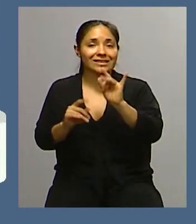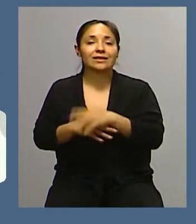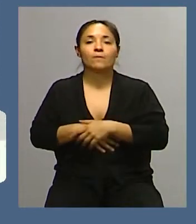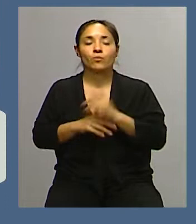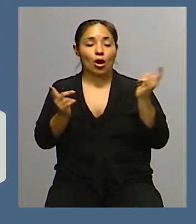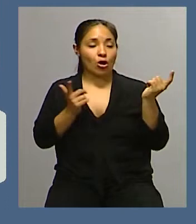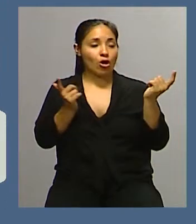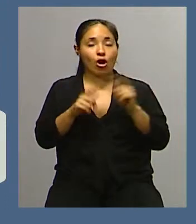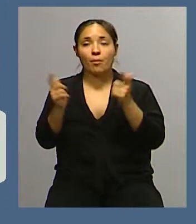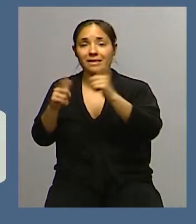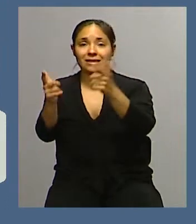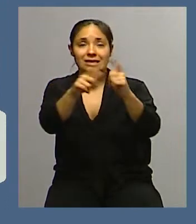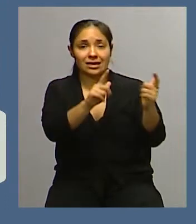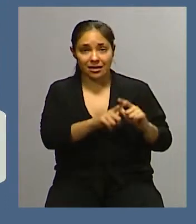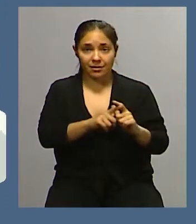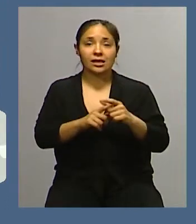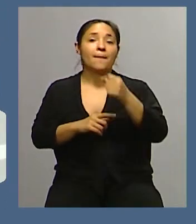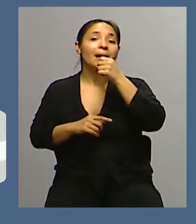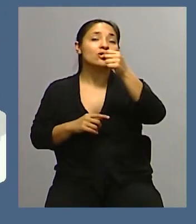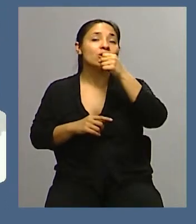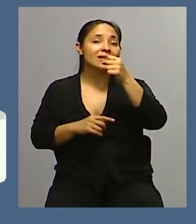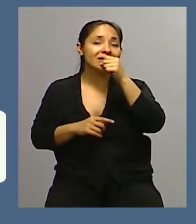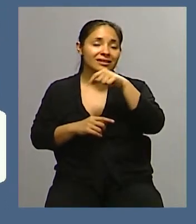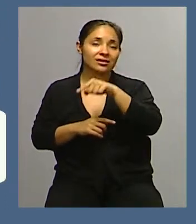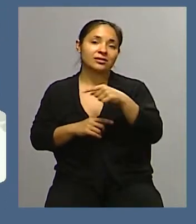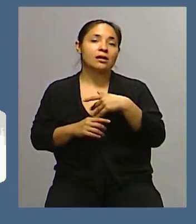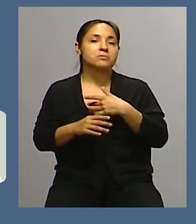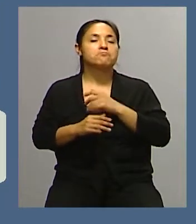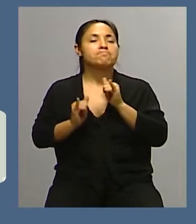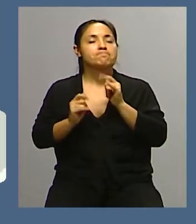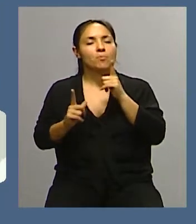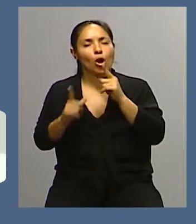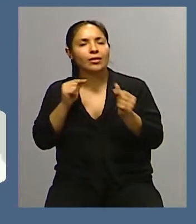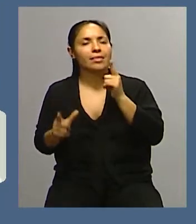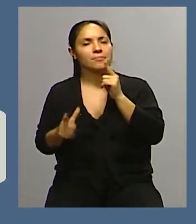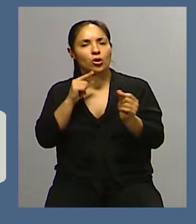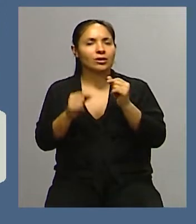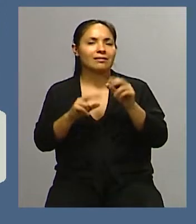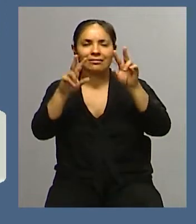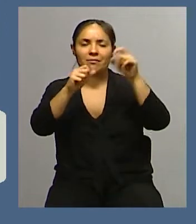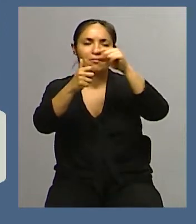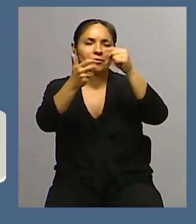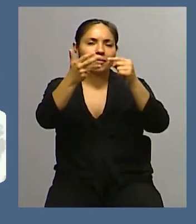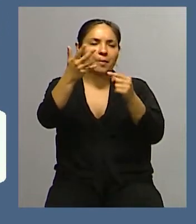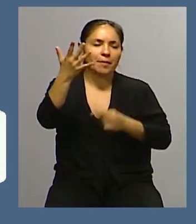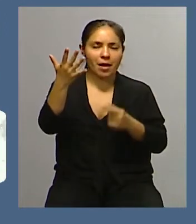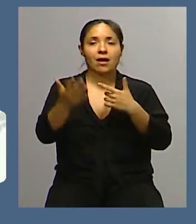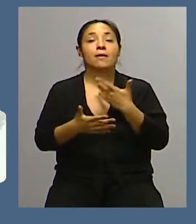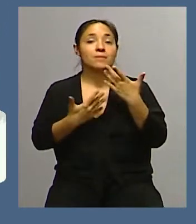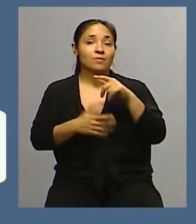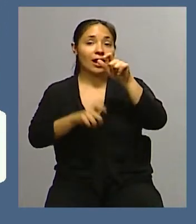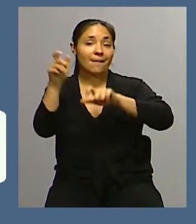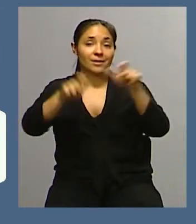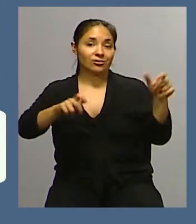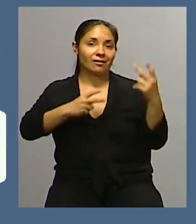comitivas y sobre todo los medios periodísticos están alzando las voces en relación a todos estos aspectos porque en definitiva la gente va a